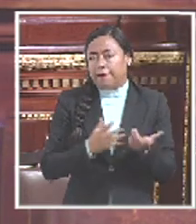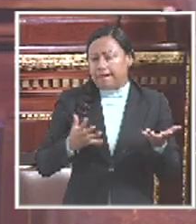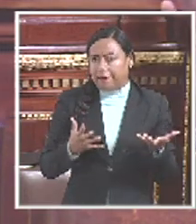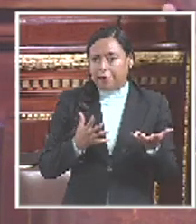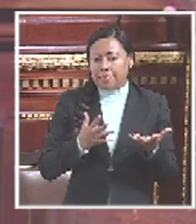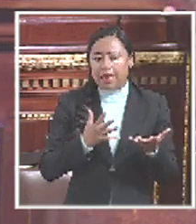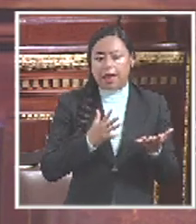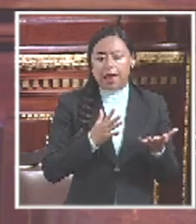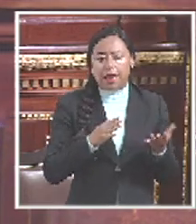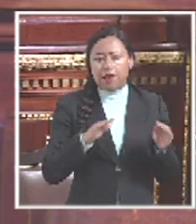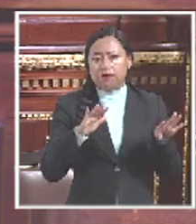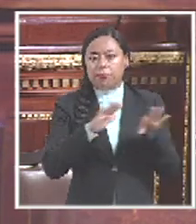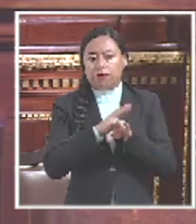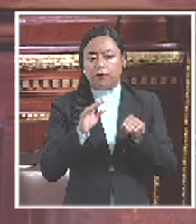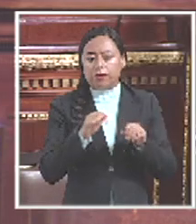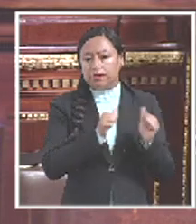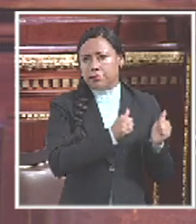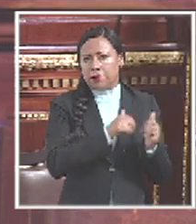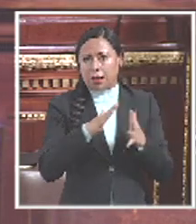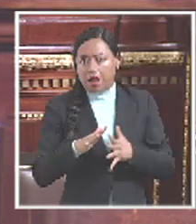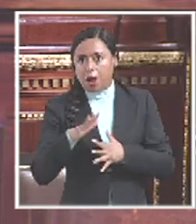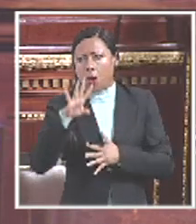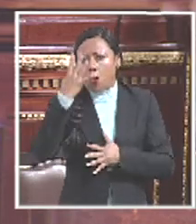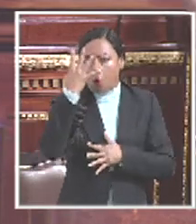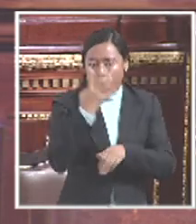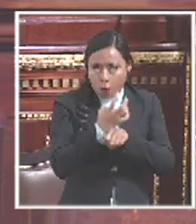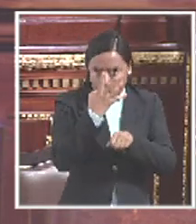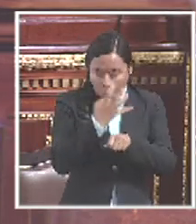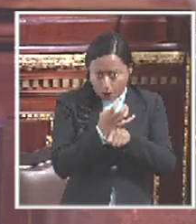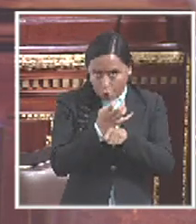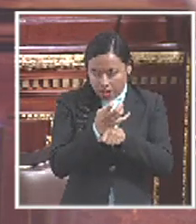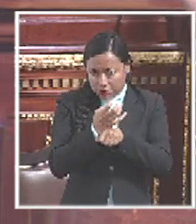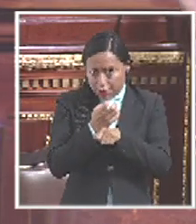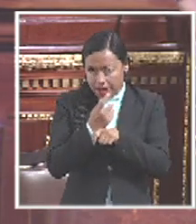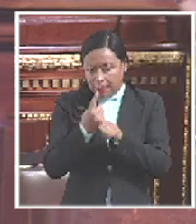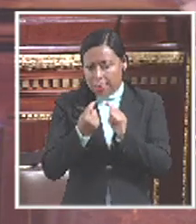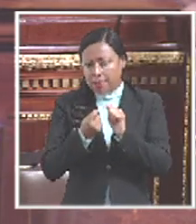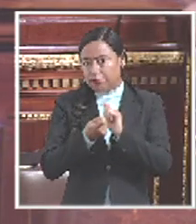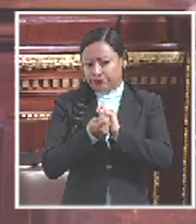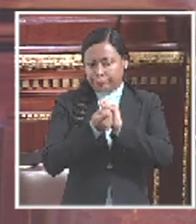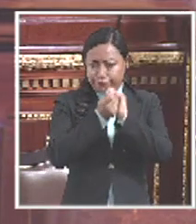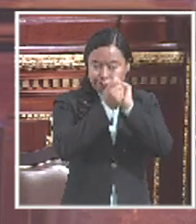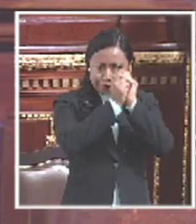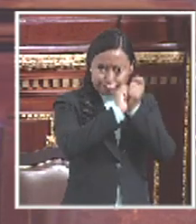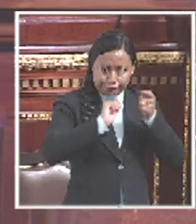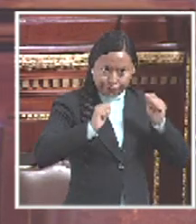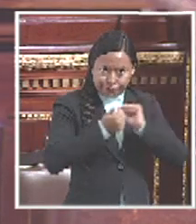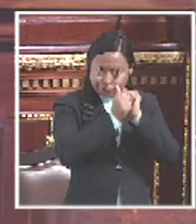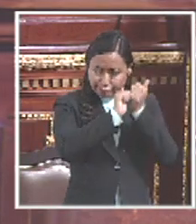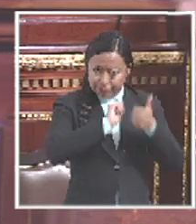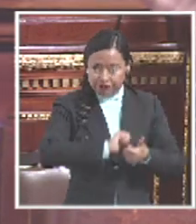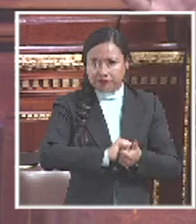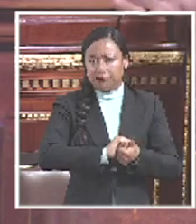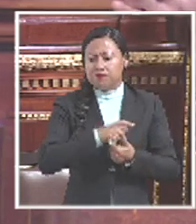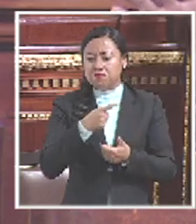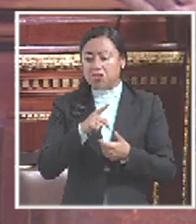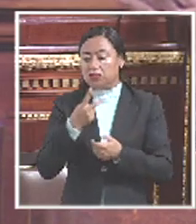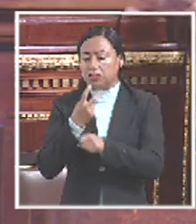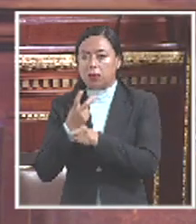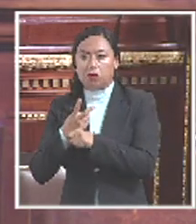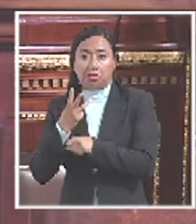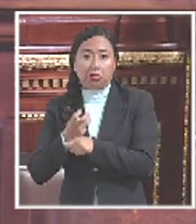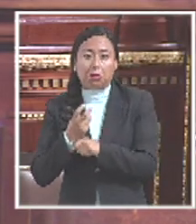no hayamos comprendido o visualizado la segunda y la tercera. Se va a romper la caja de